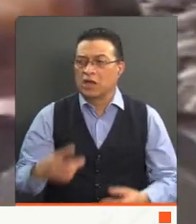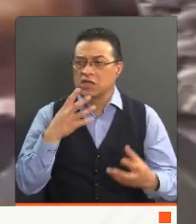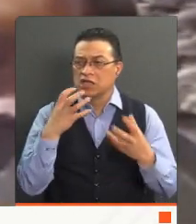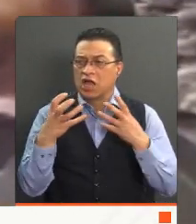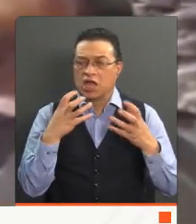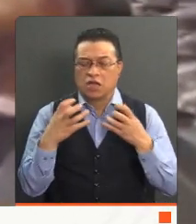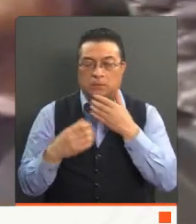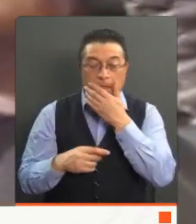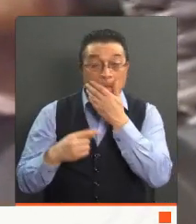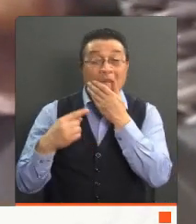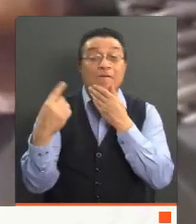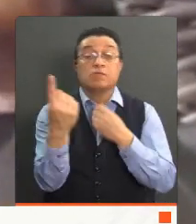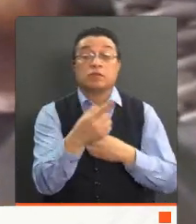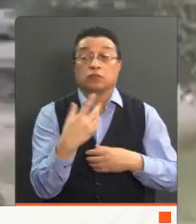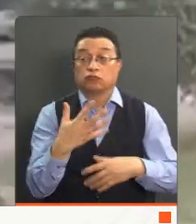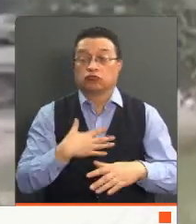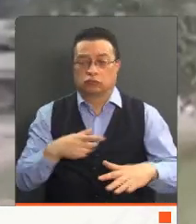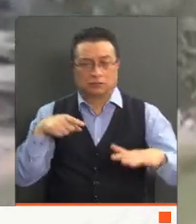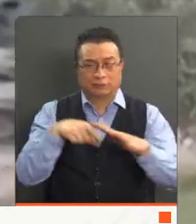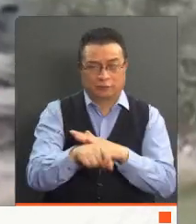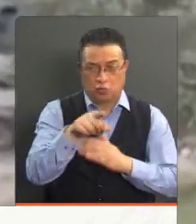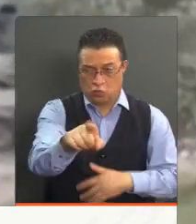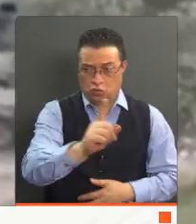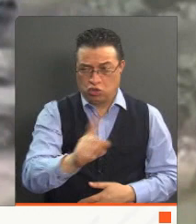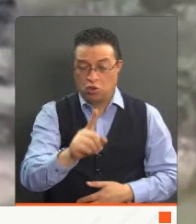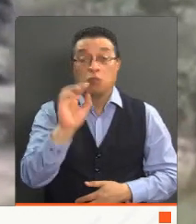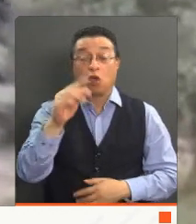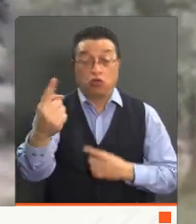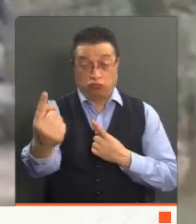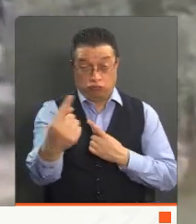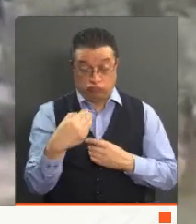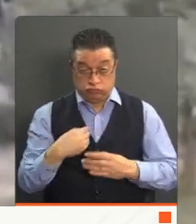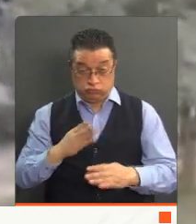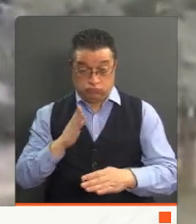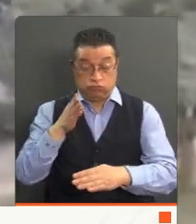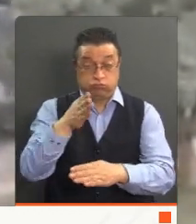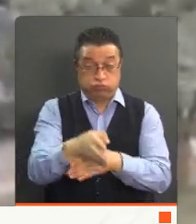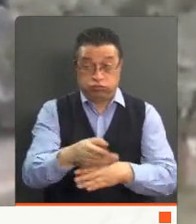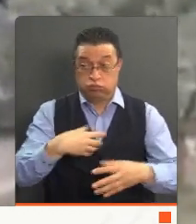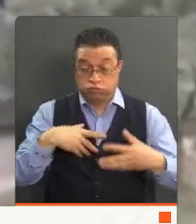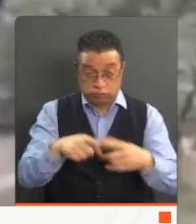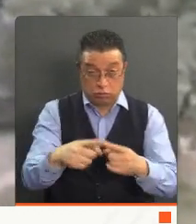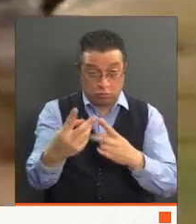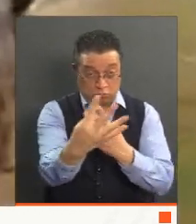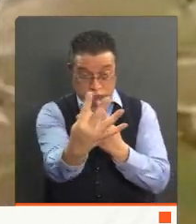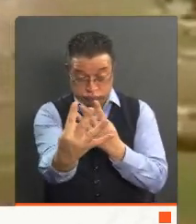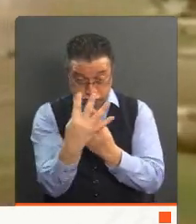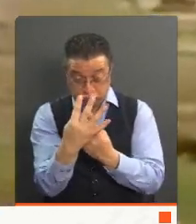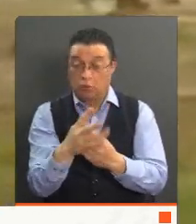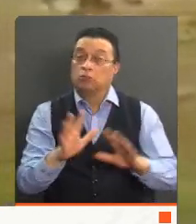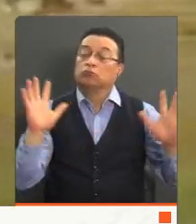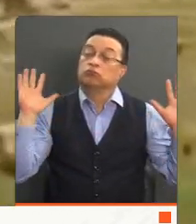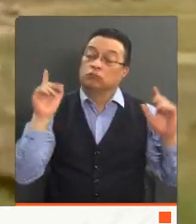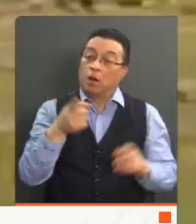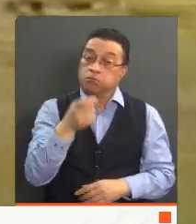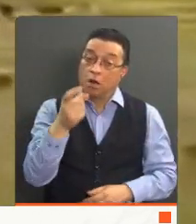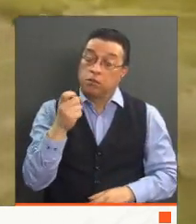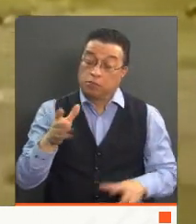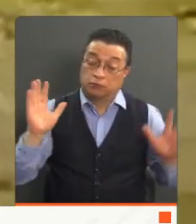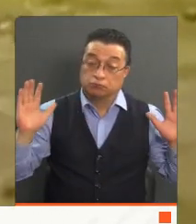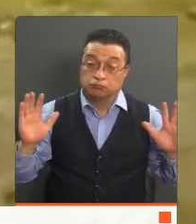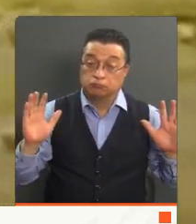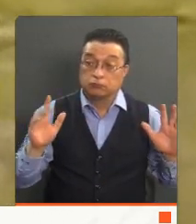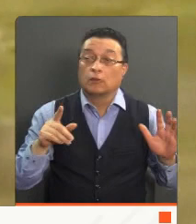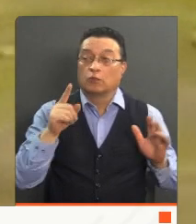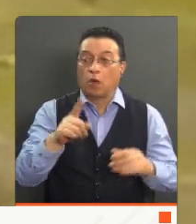nosotros nos metemos con usted pero si se atraviesan cuando vayamos a por los más inocentes les vamos a topar este es